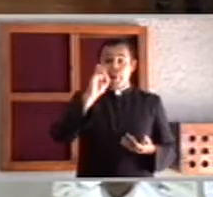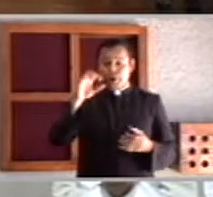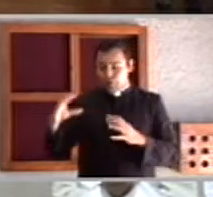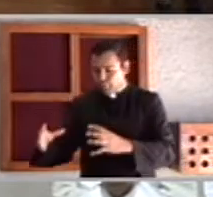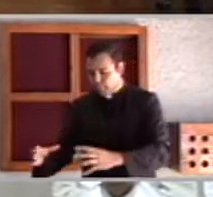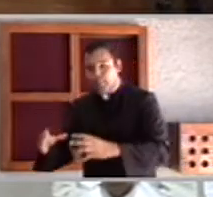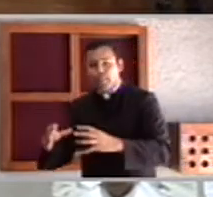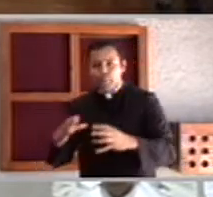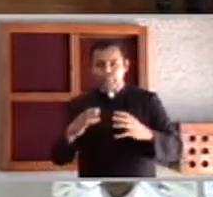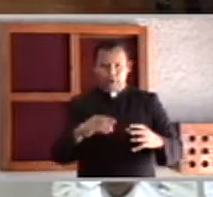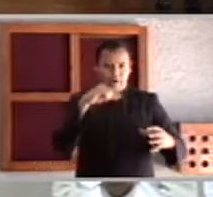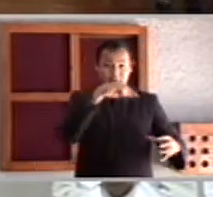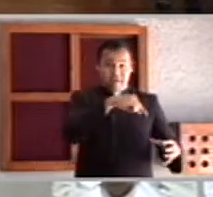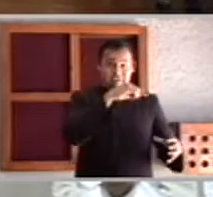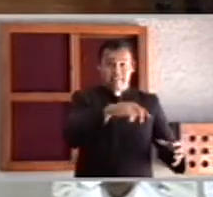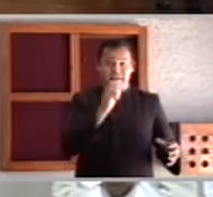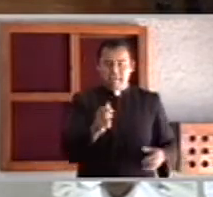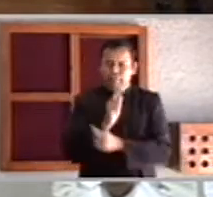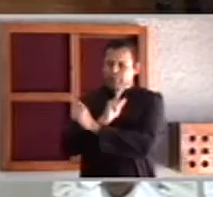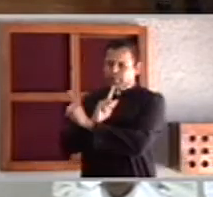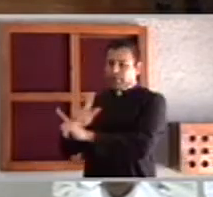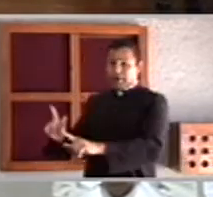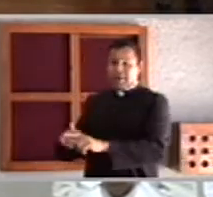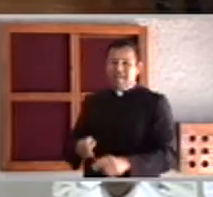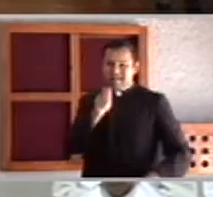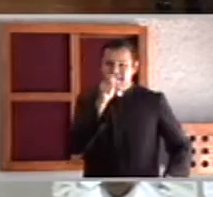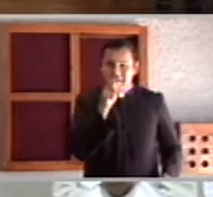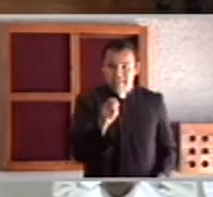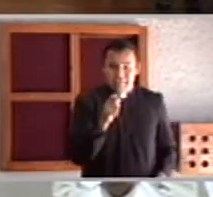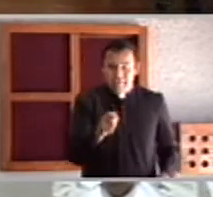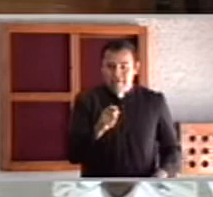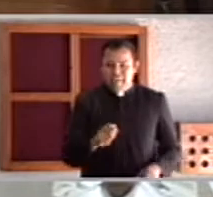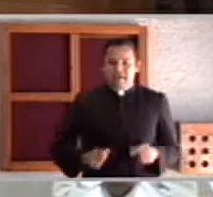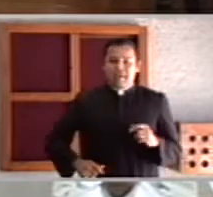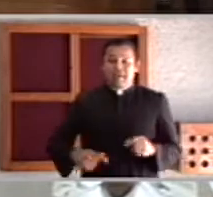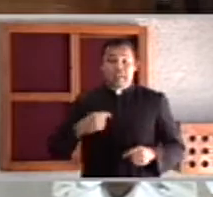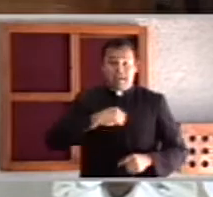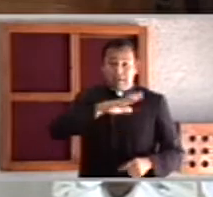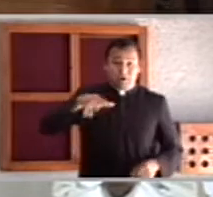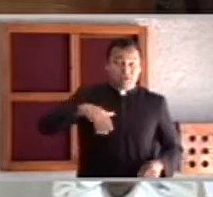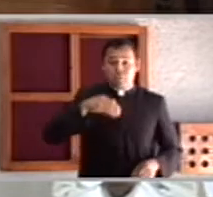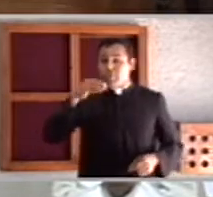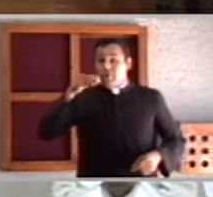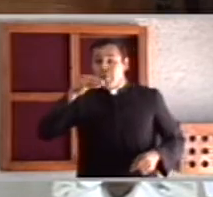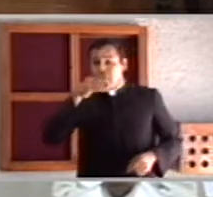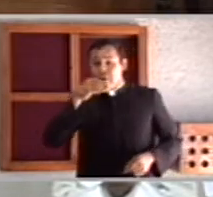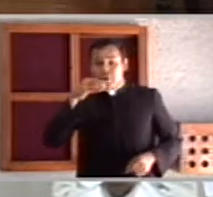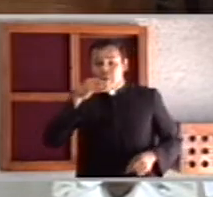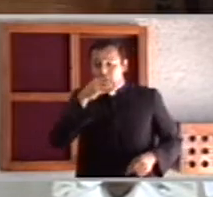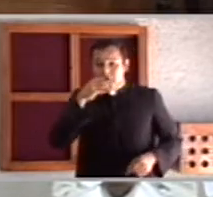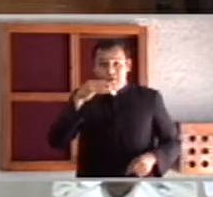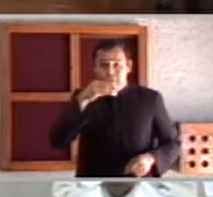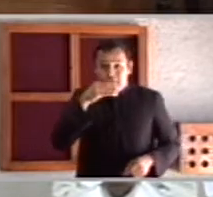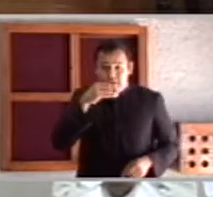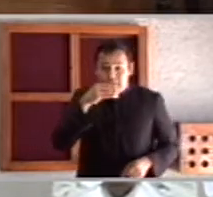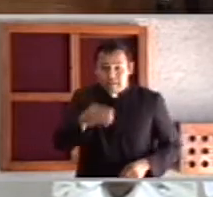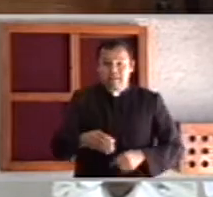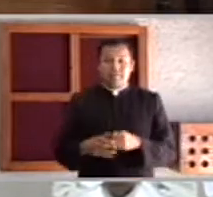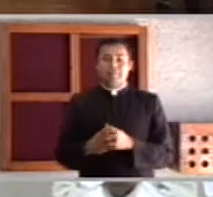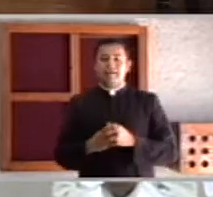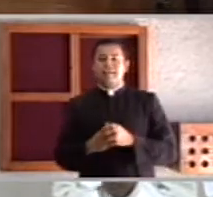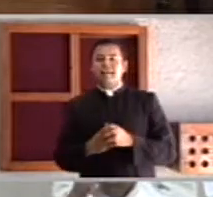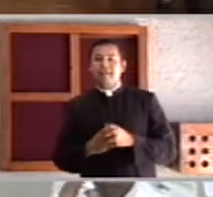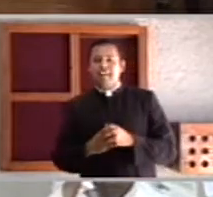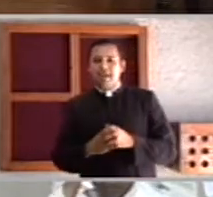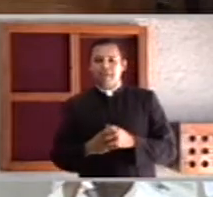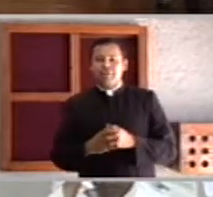lucha ética y moral del cristiano. Hemos sido llamados por Cristo para